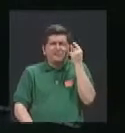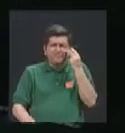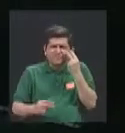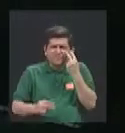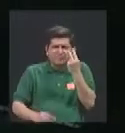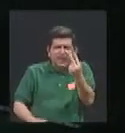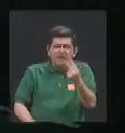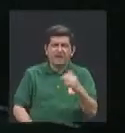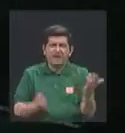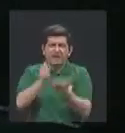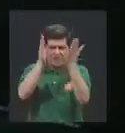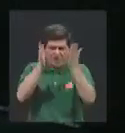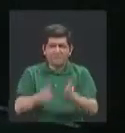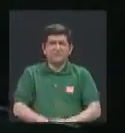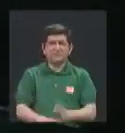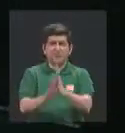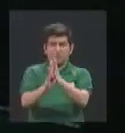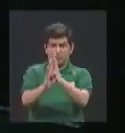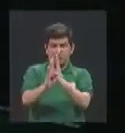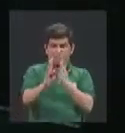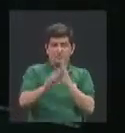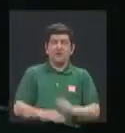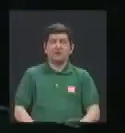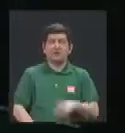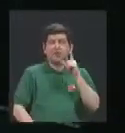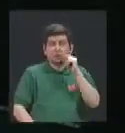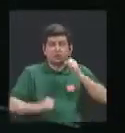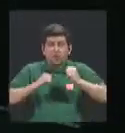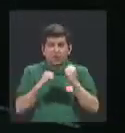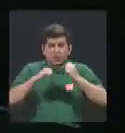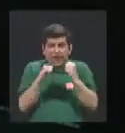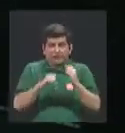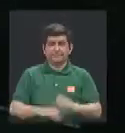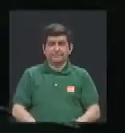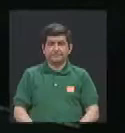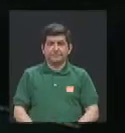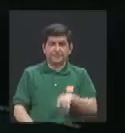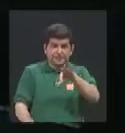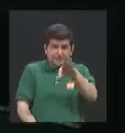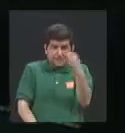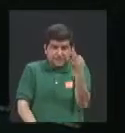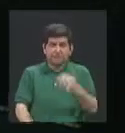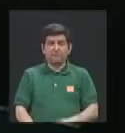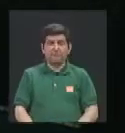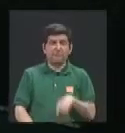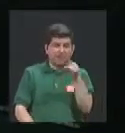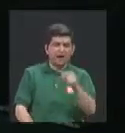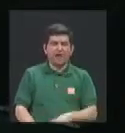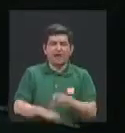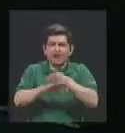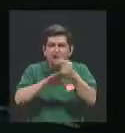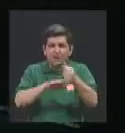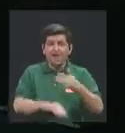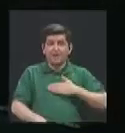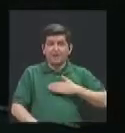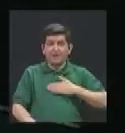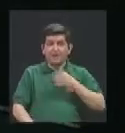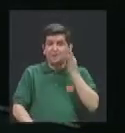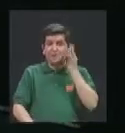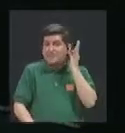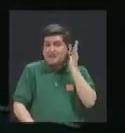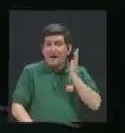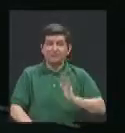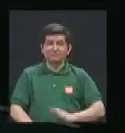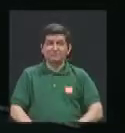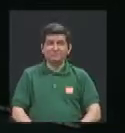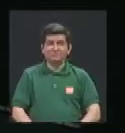sí podía ver eso. Sí podía ver a los campesinos haciendo fila con gallinas para que Blanca las curara, a